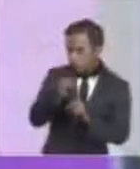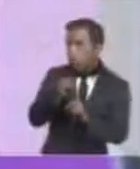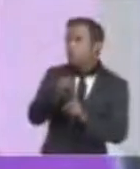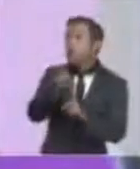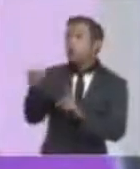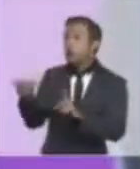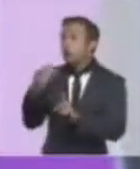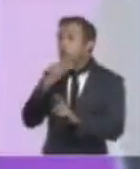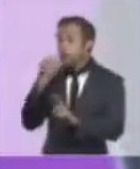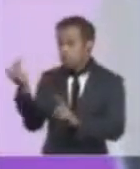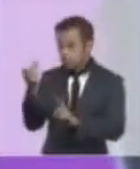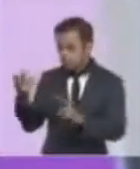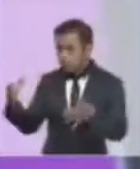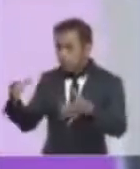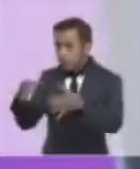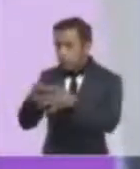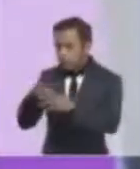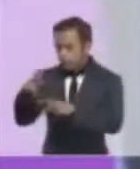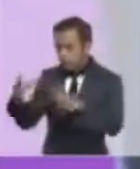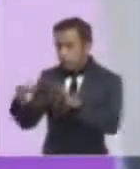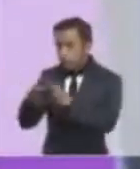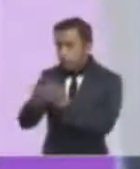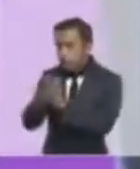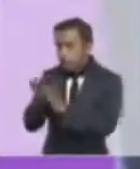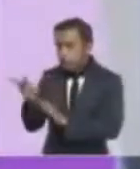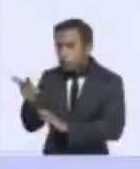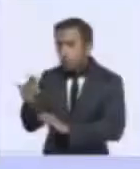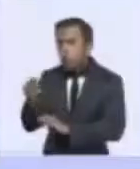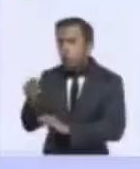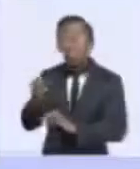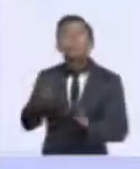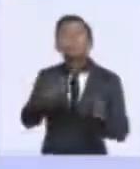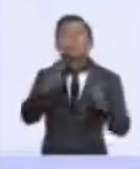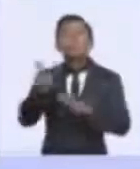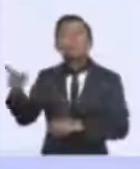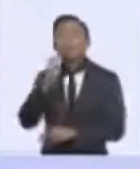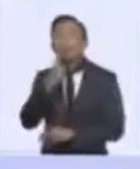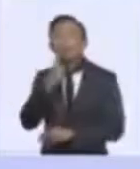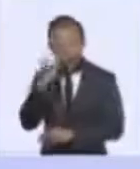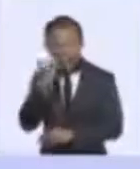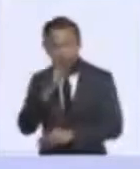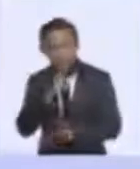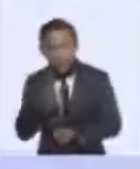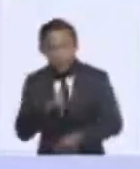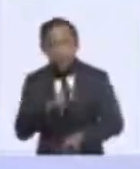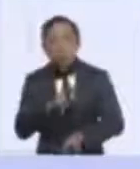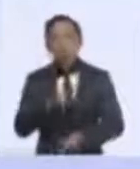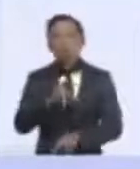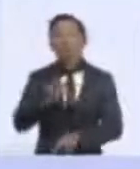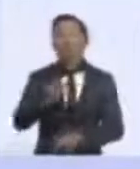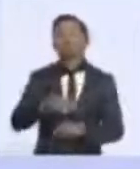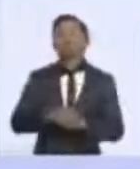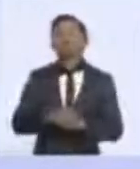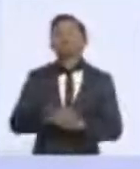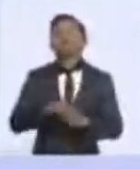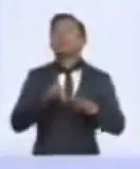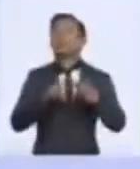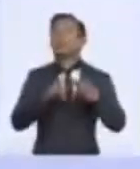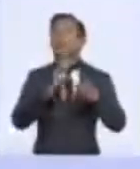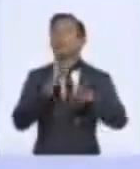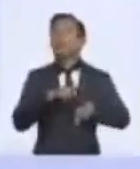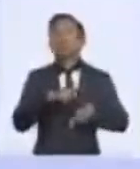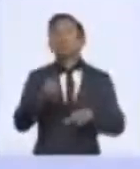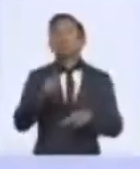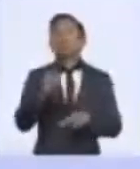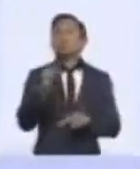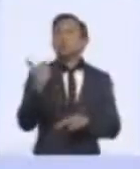¿Quiere responder, candidato López Obrador? Sí. Adelante, usa una de sus dos réplicas. Pues esta es la última encuesta, no es para